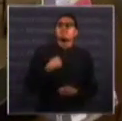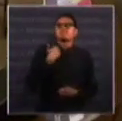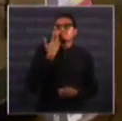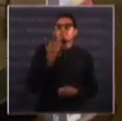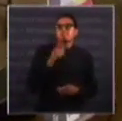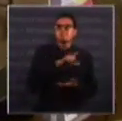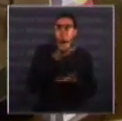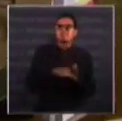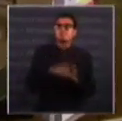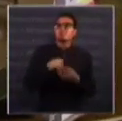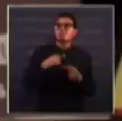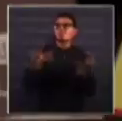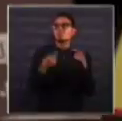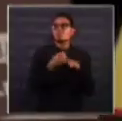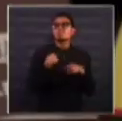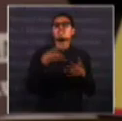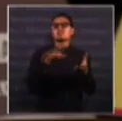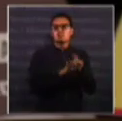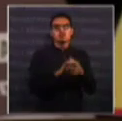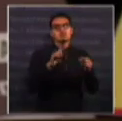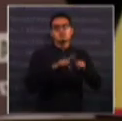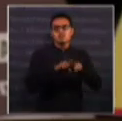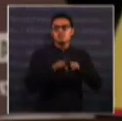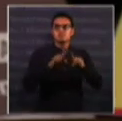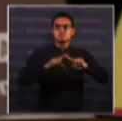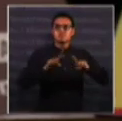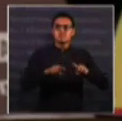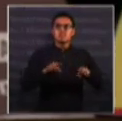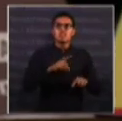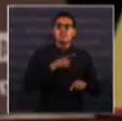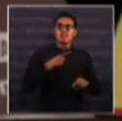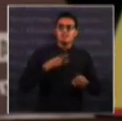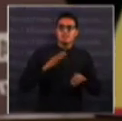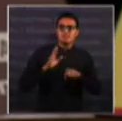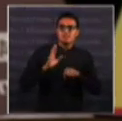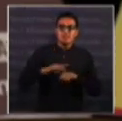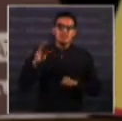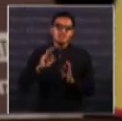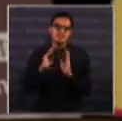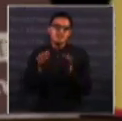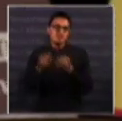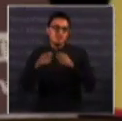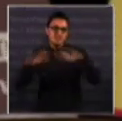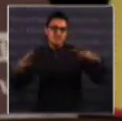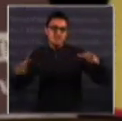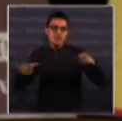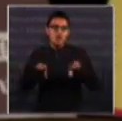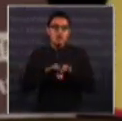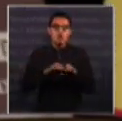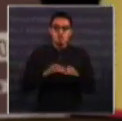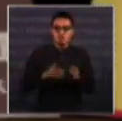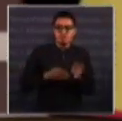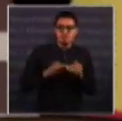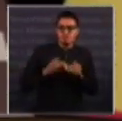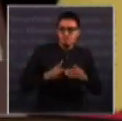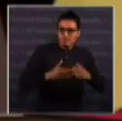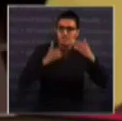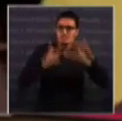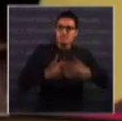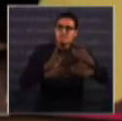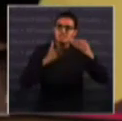todos se deben de sancionar. Y lo más importante, si no impulsamos una cultura de